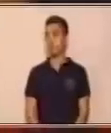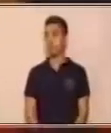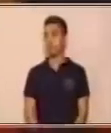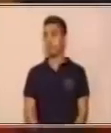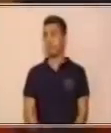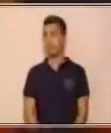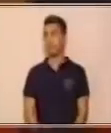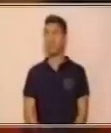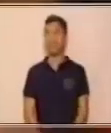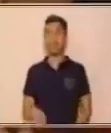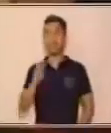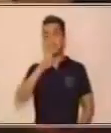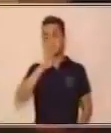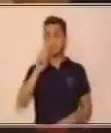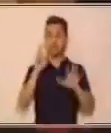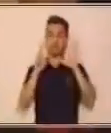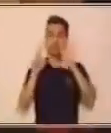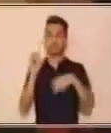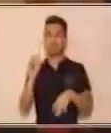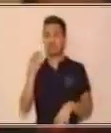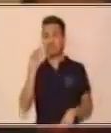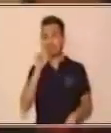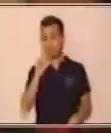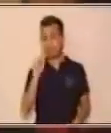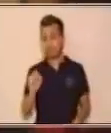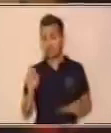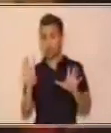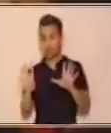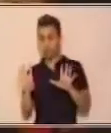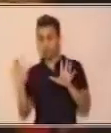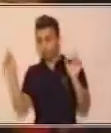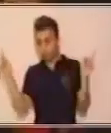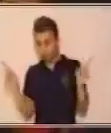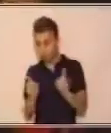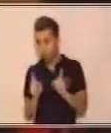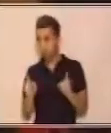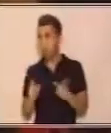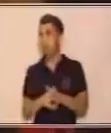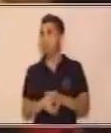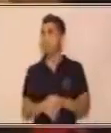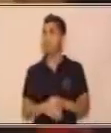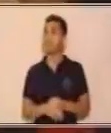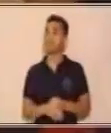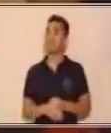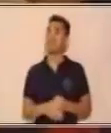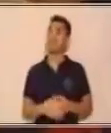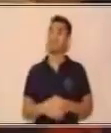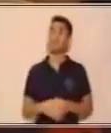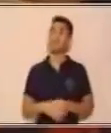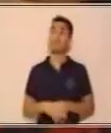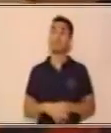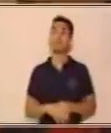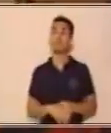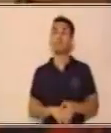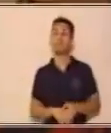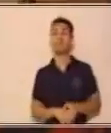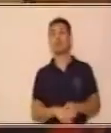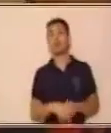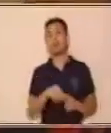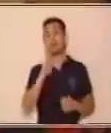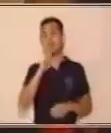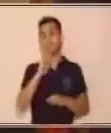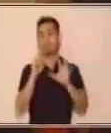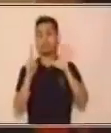360 dentro de 9, voy a simplificar mi fracción. 36 dentro de 9 me da 12 y agrego el